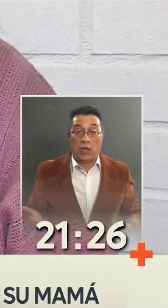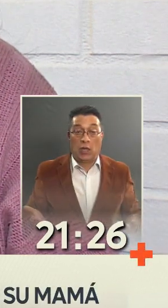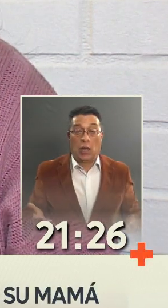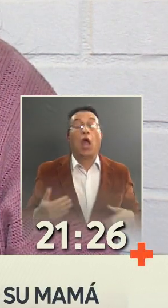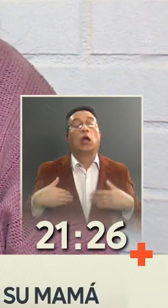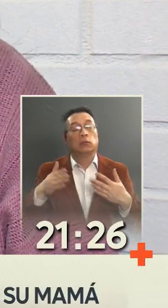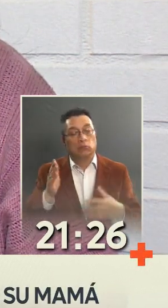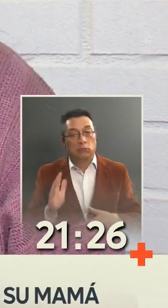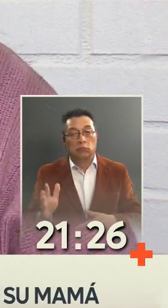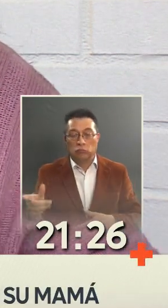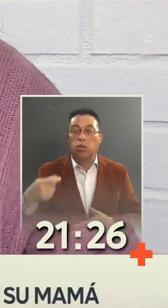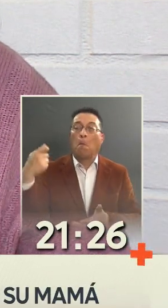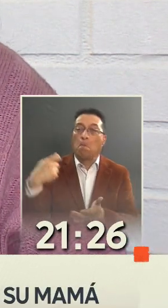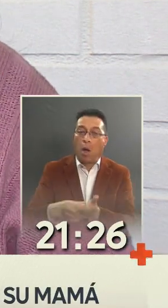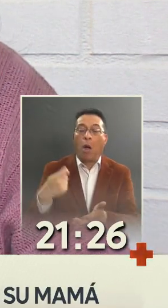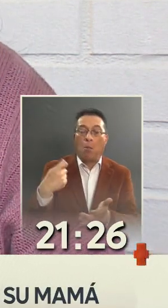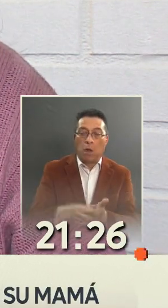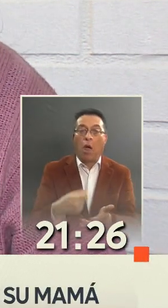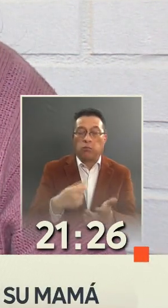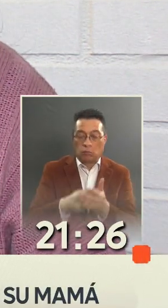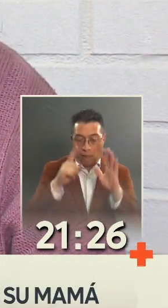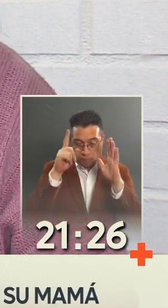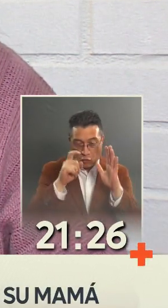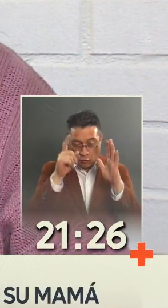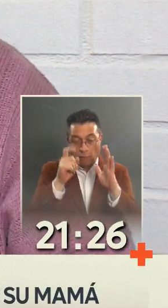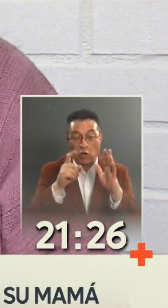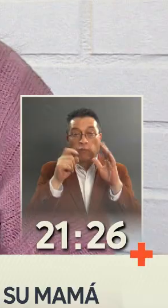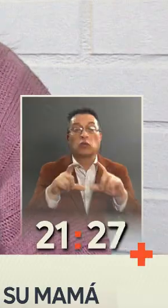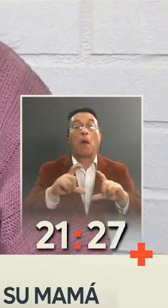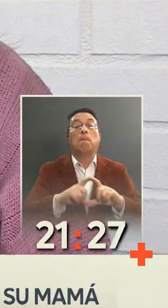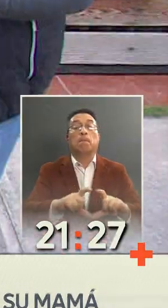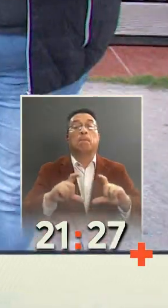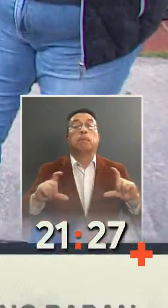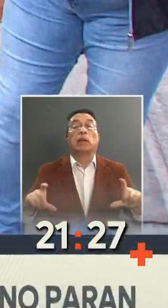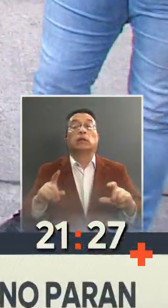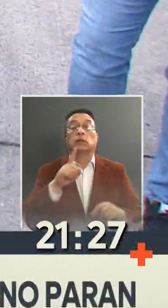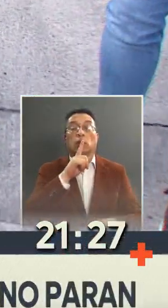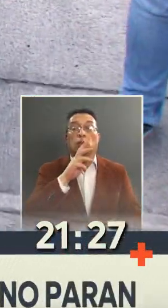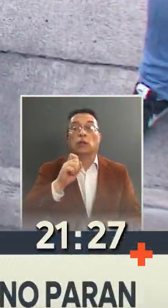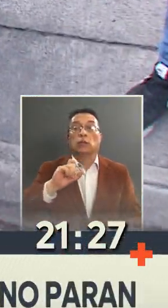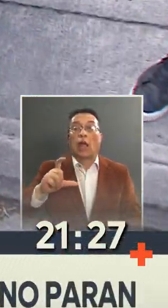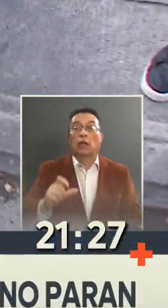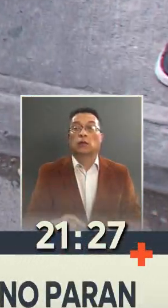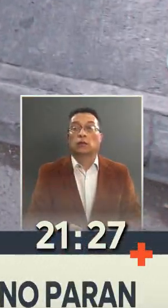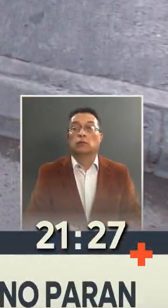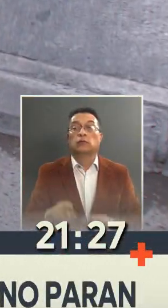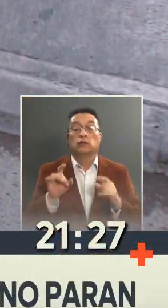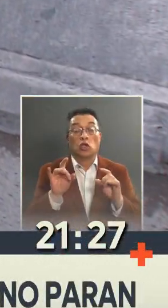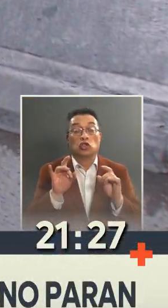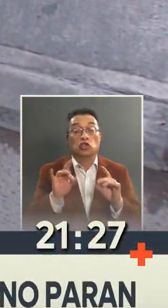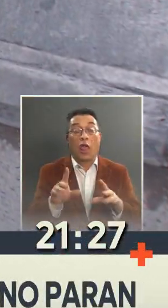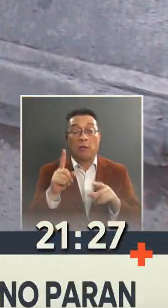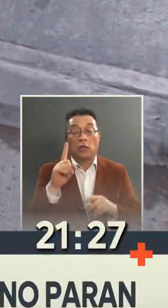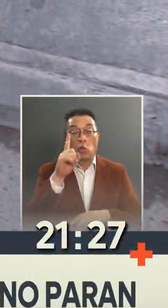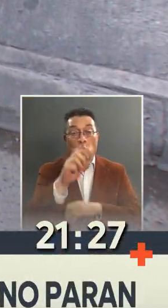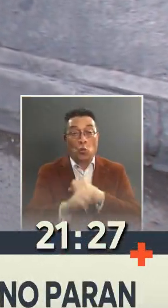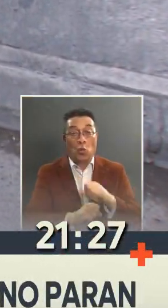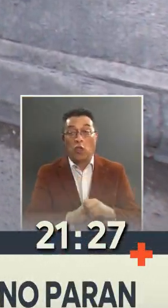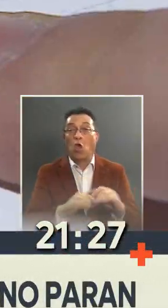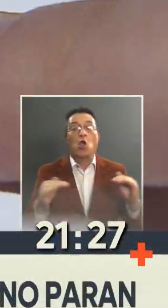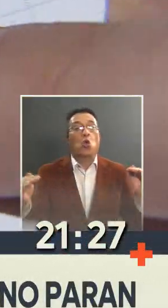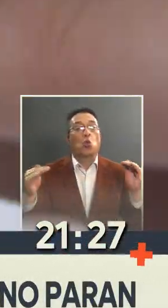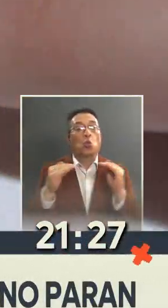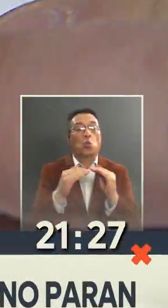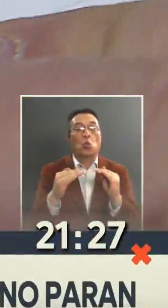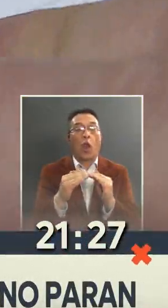continúan cobrando de acuerdo a las fotografías tomadas la patente y Sí. al TAC. Aseguran que su situación tras un año sigue igual. Es